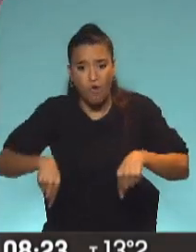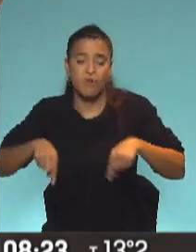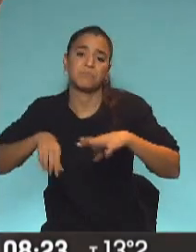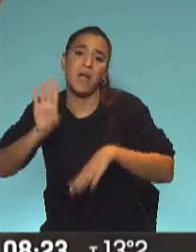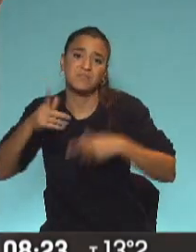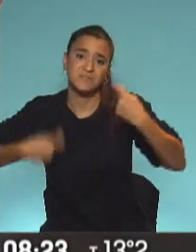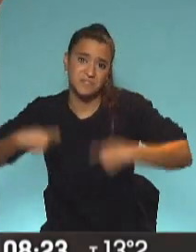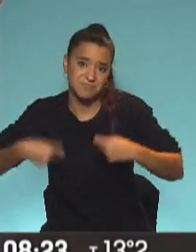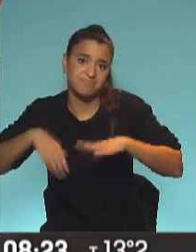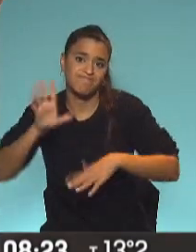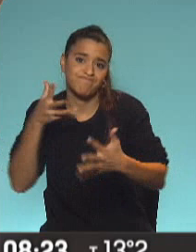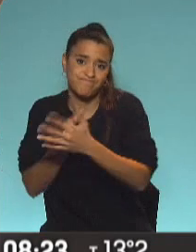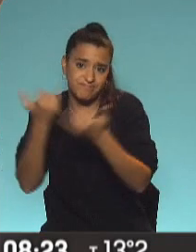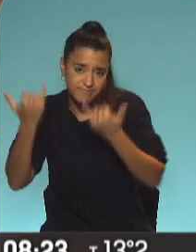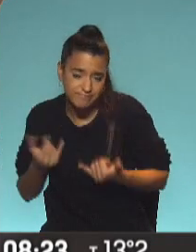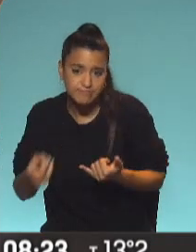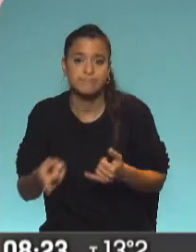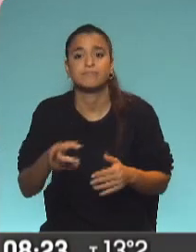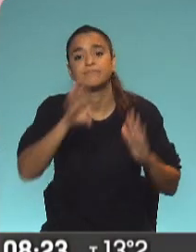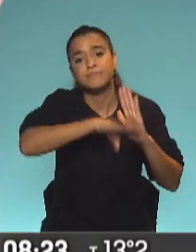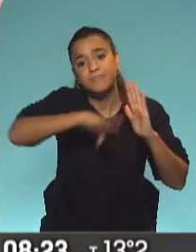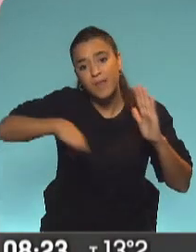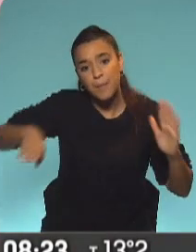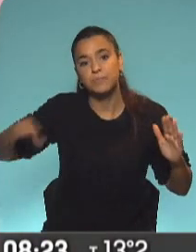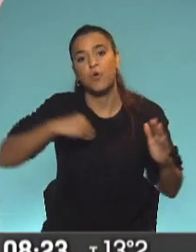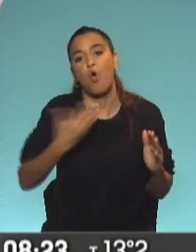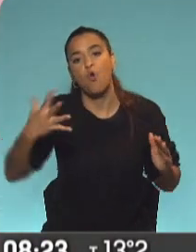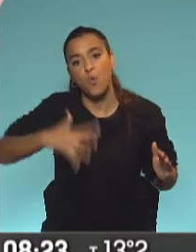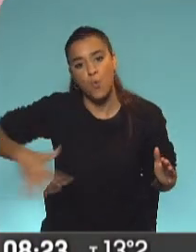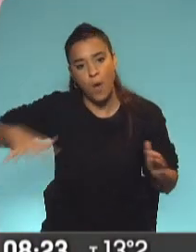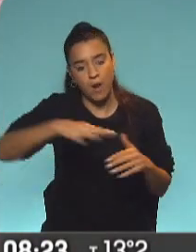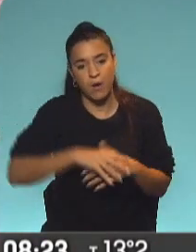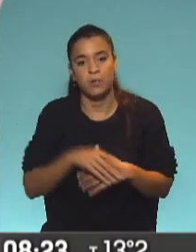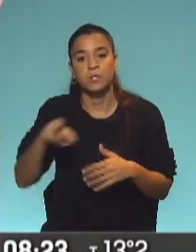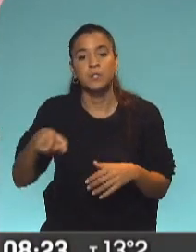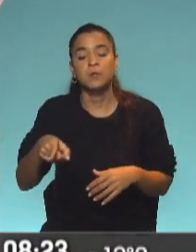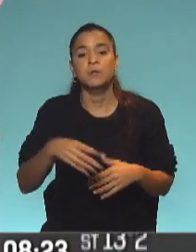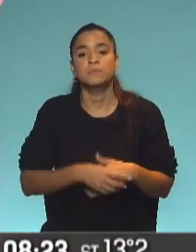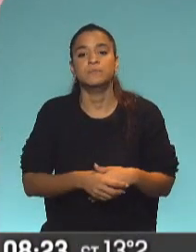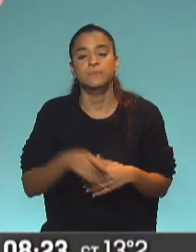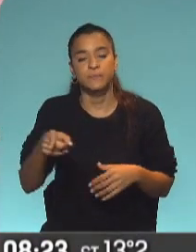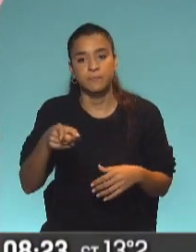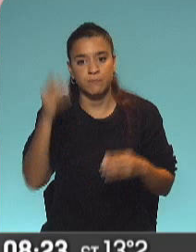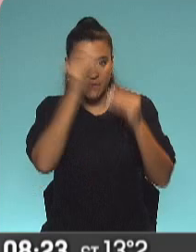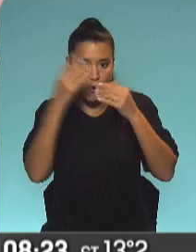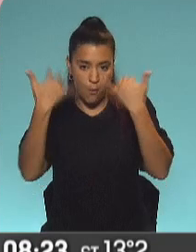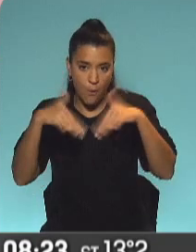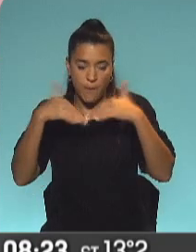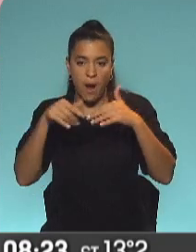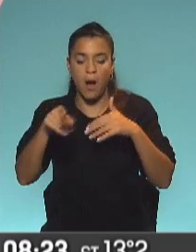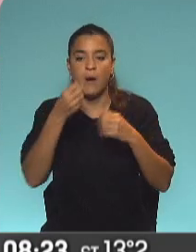más flexibilizaciones. La ocupación de camas en el conurbano bonaerense. Esto es lo que preocupa